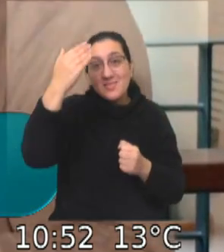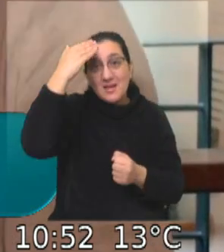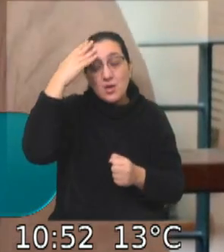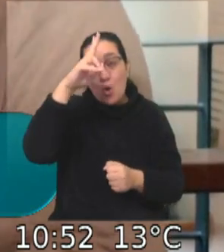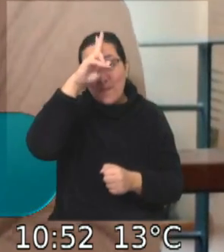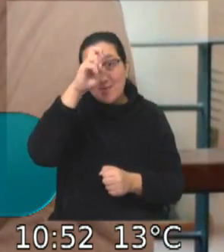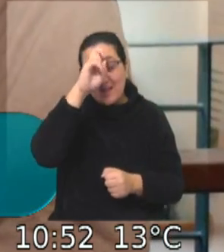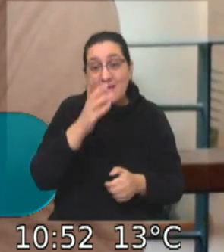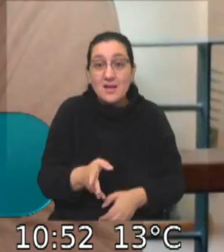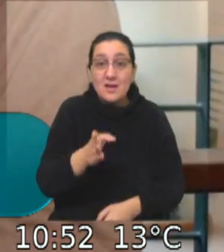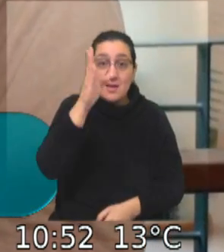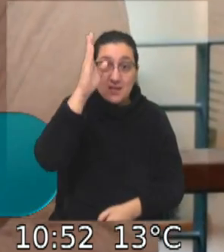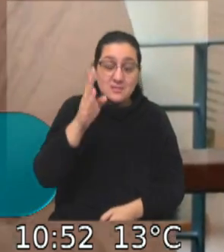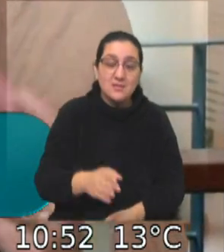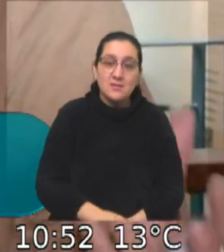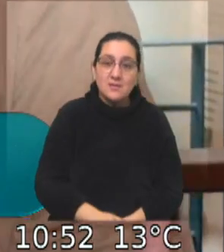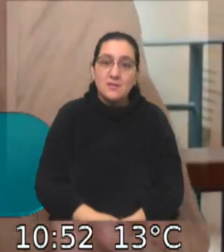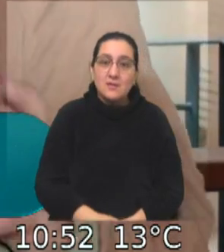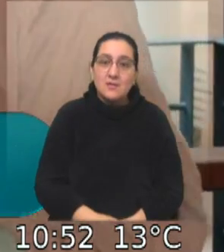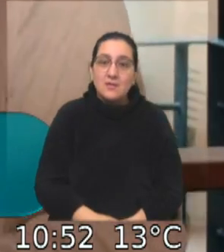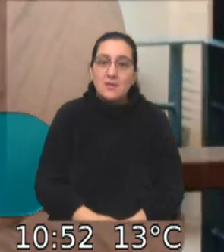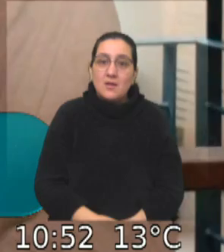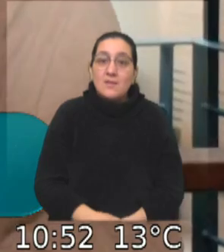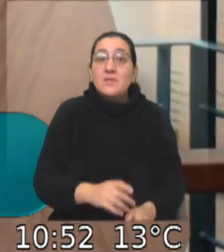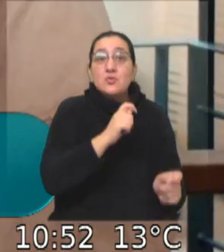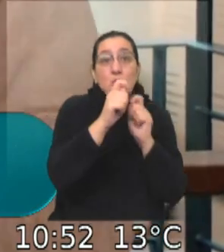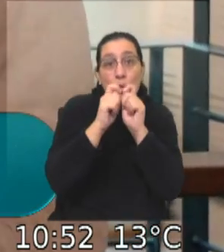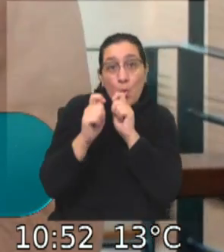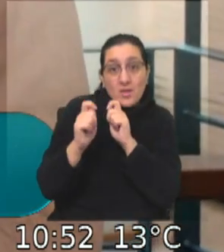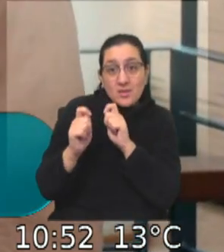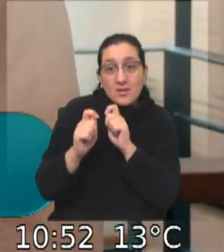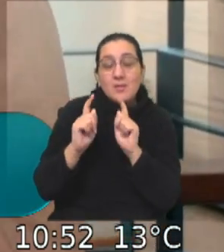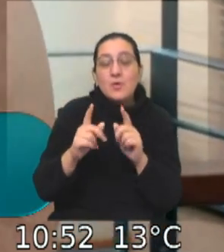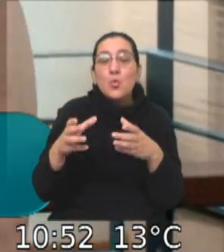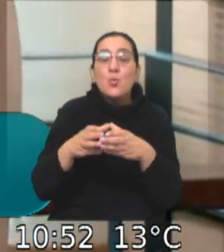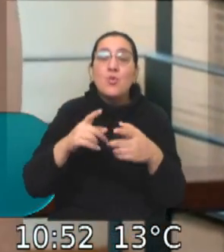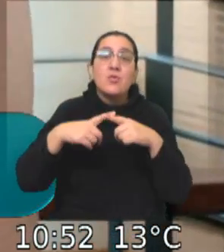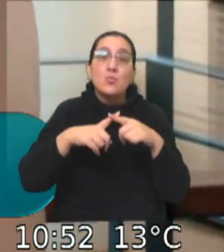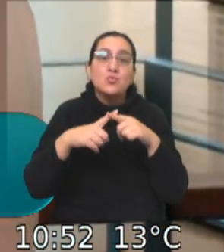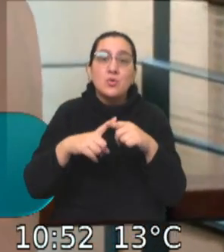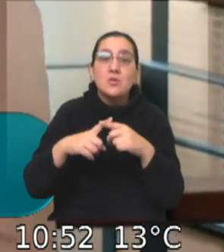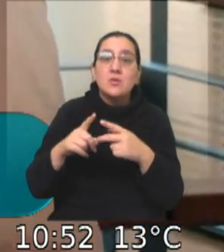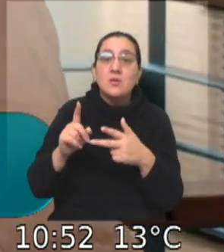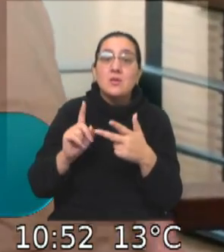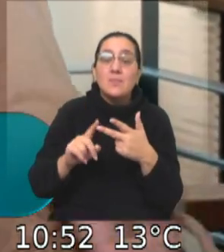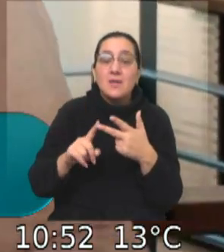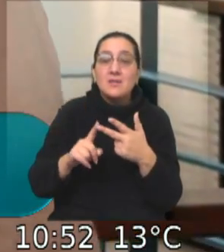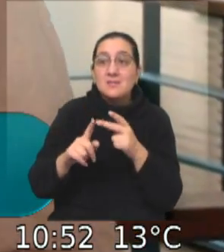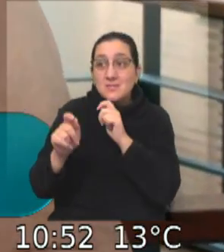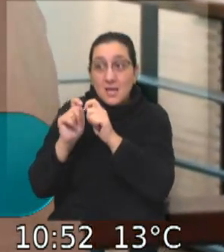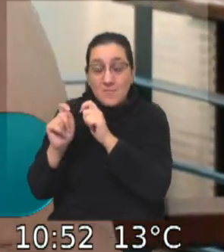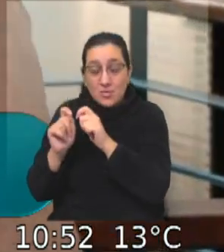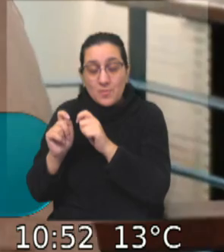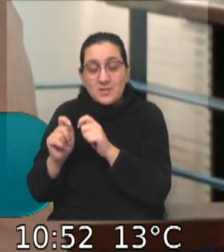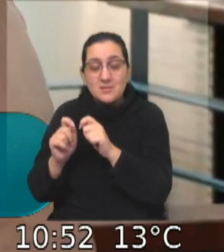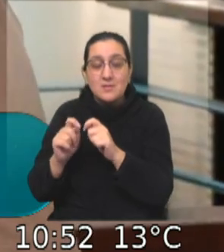desde el componente de ciencias sociales, que es una encuesta por un lado, grupos de discusión por otro y seguimiento de prensa por otro. Esas tres